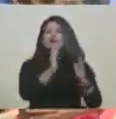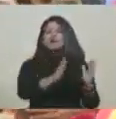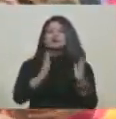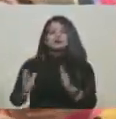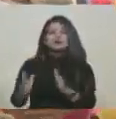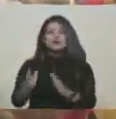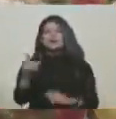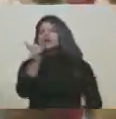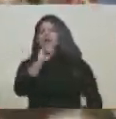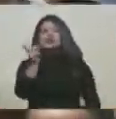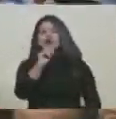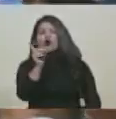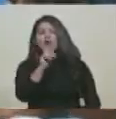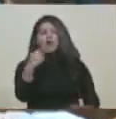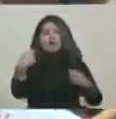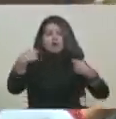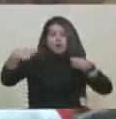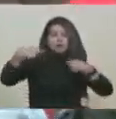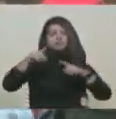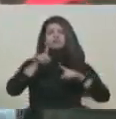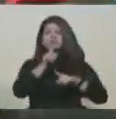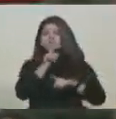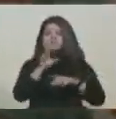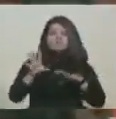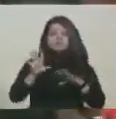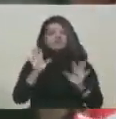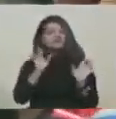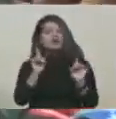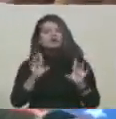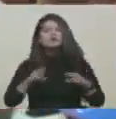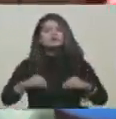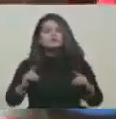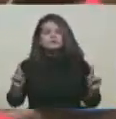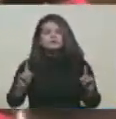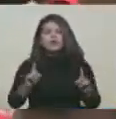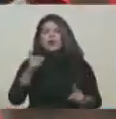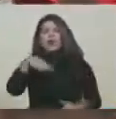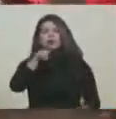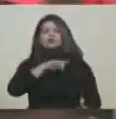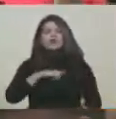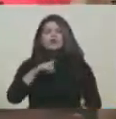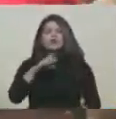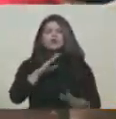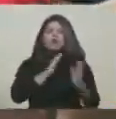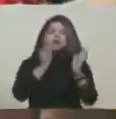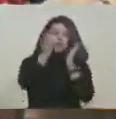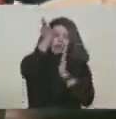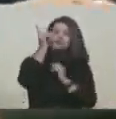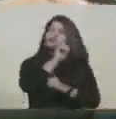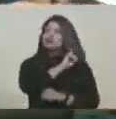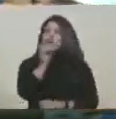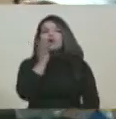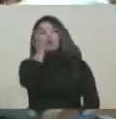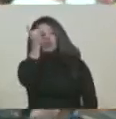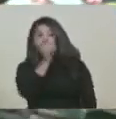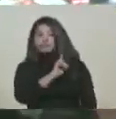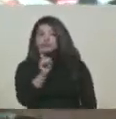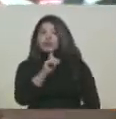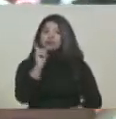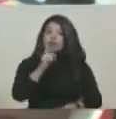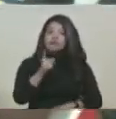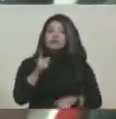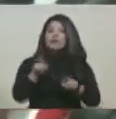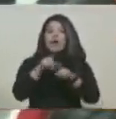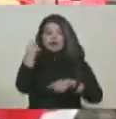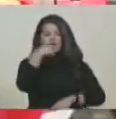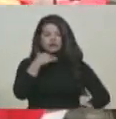le comamos coba a nadie. No nos descuidemos ni un instante. Levantemos nuestra